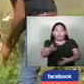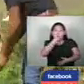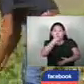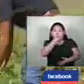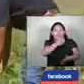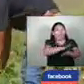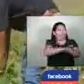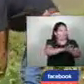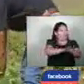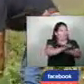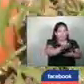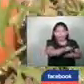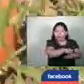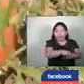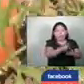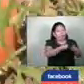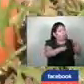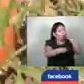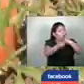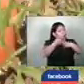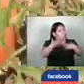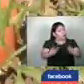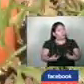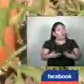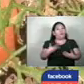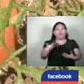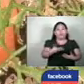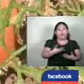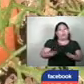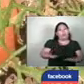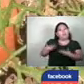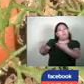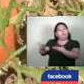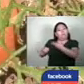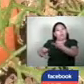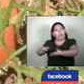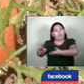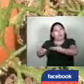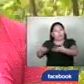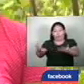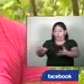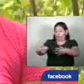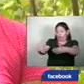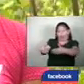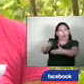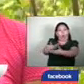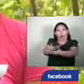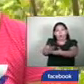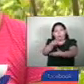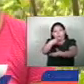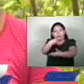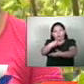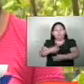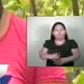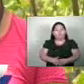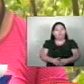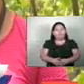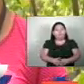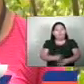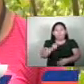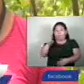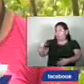cosas sanas, y así también entregamos cosas sanas a que es crear la canasta, para que los